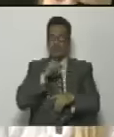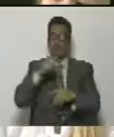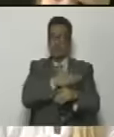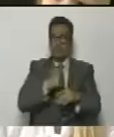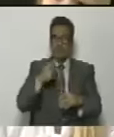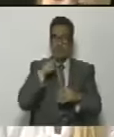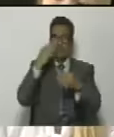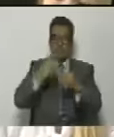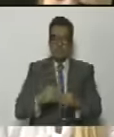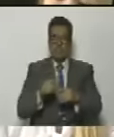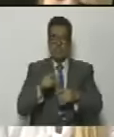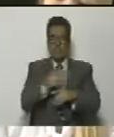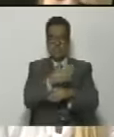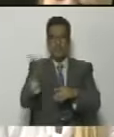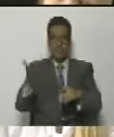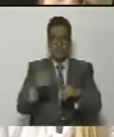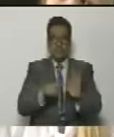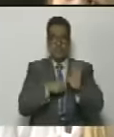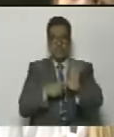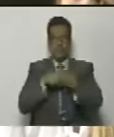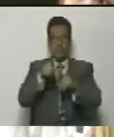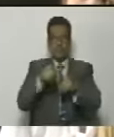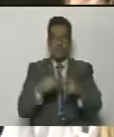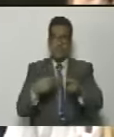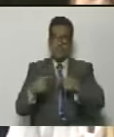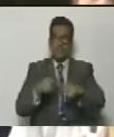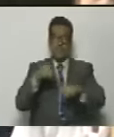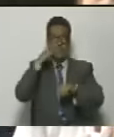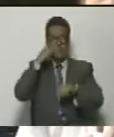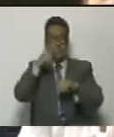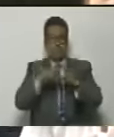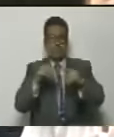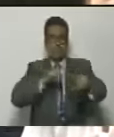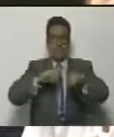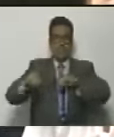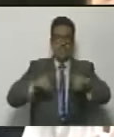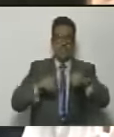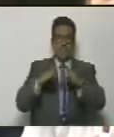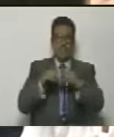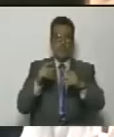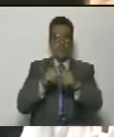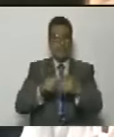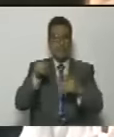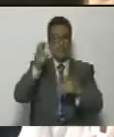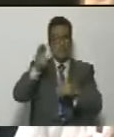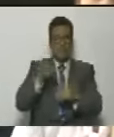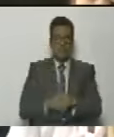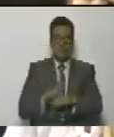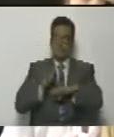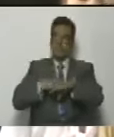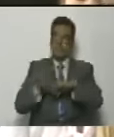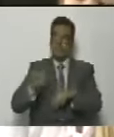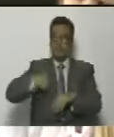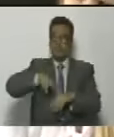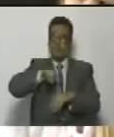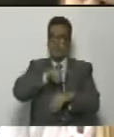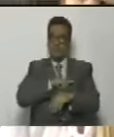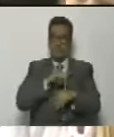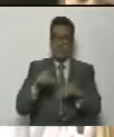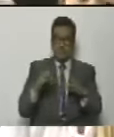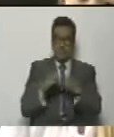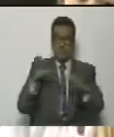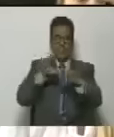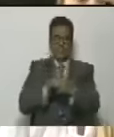también, compañeros, que ustedes hagan esa misma diligencia llamando a todos los dirigentes en todos los rincones del país, porque nosotros,